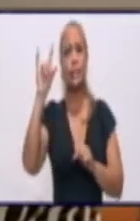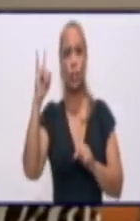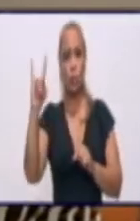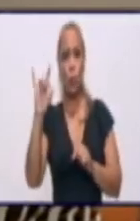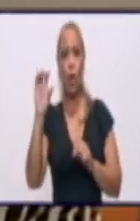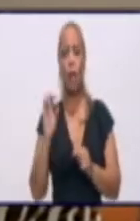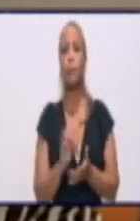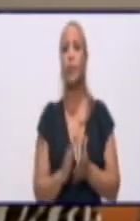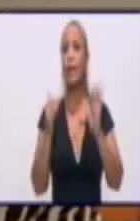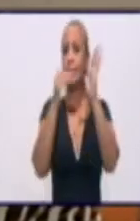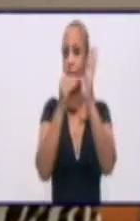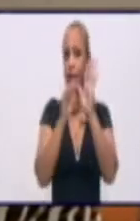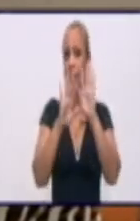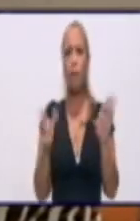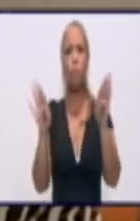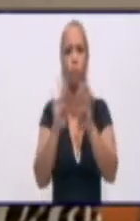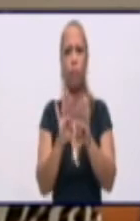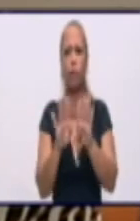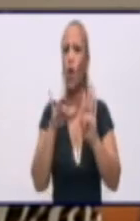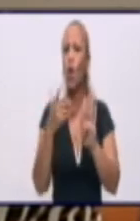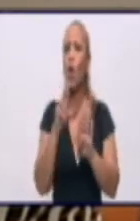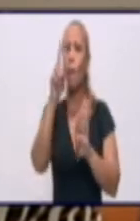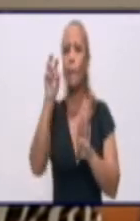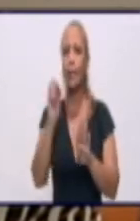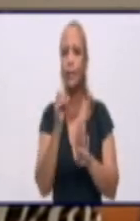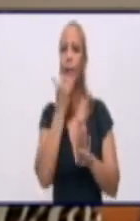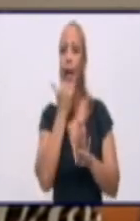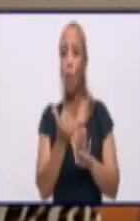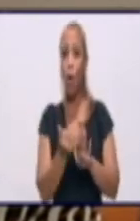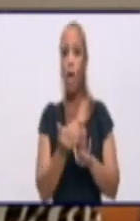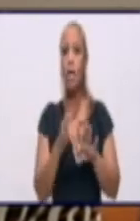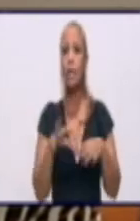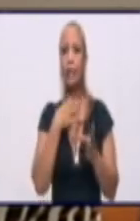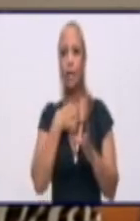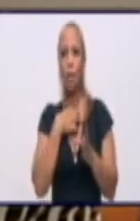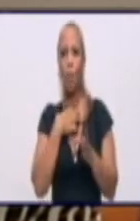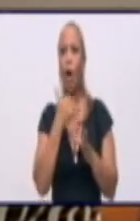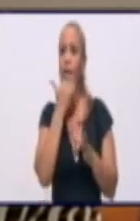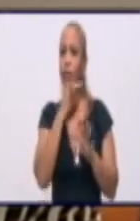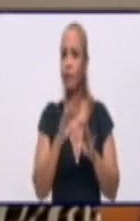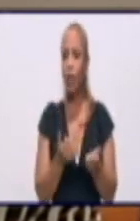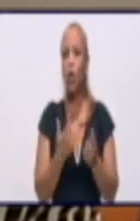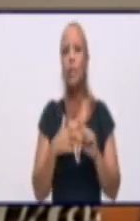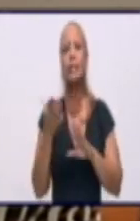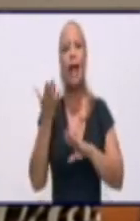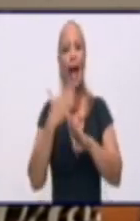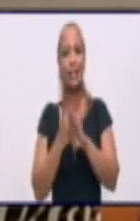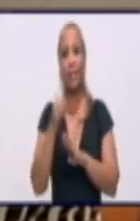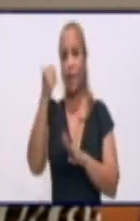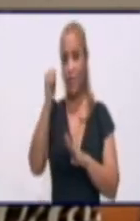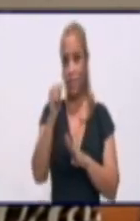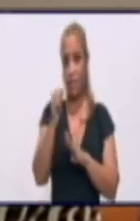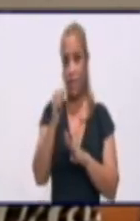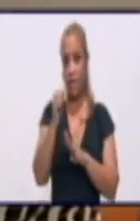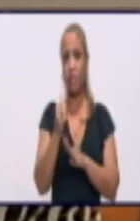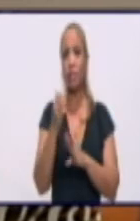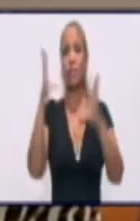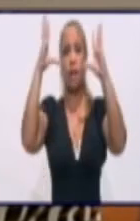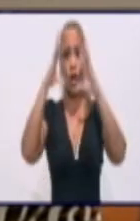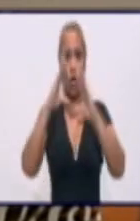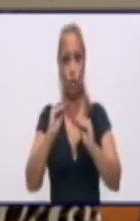los 20 megawatts que teníamos afectados. Y antes de las 10 de la noche se solicitó 10 megawatts de afectación, que no